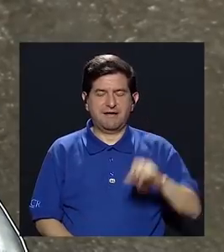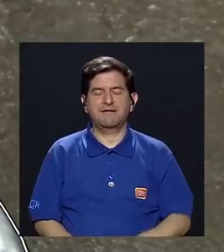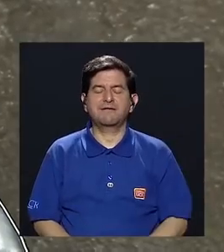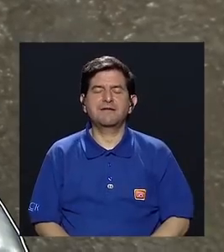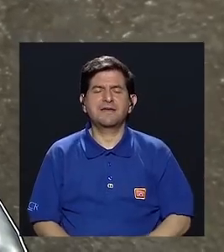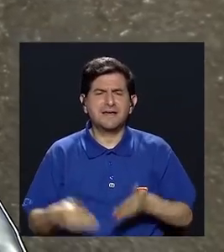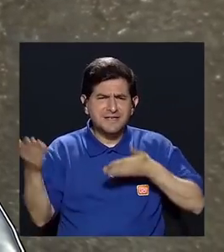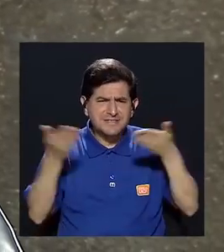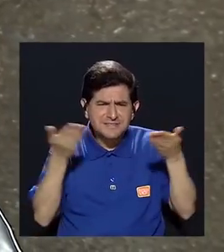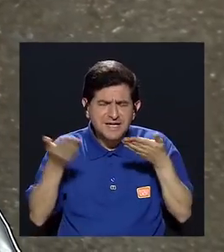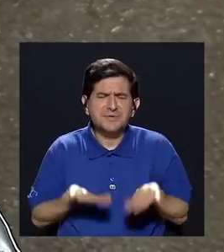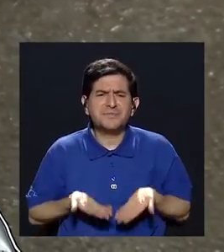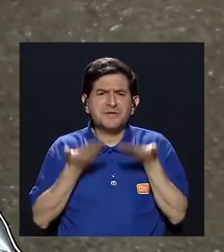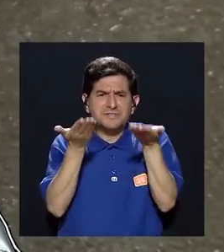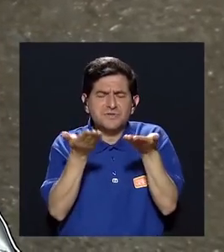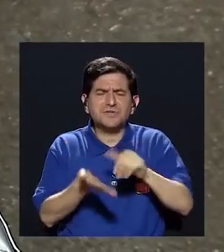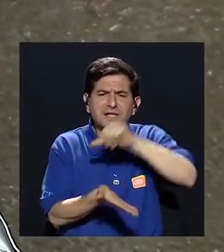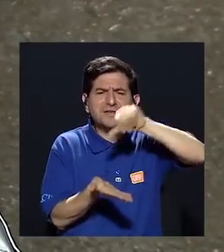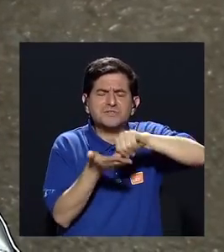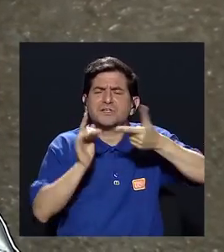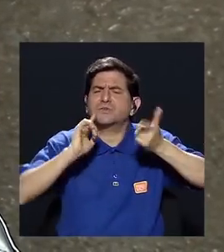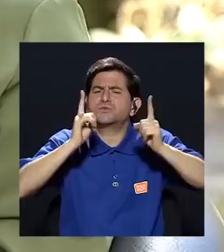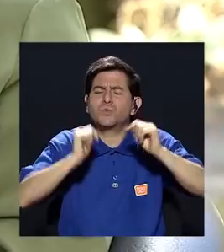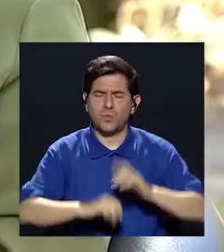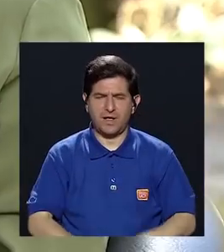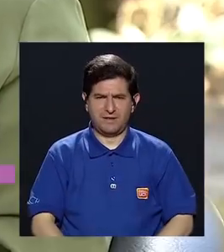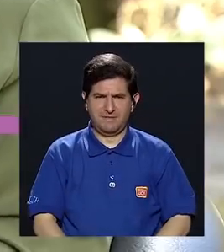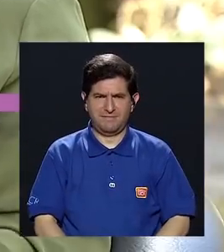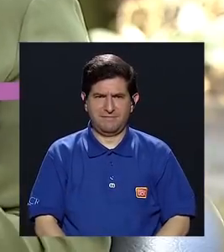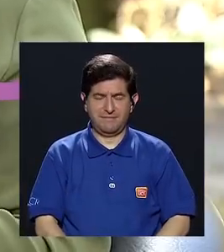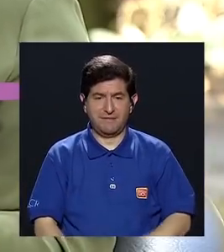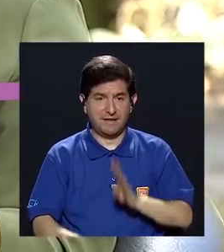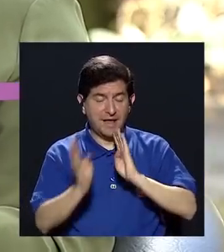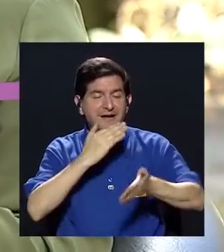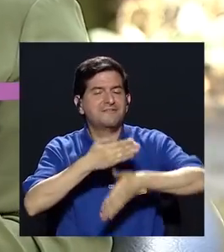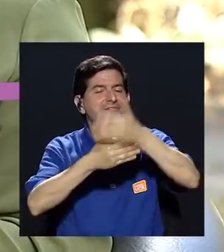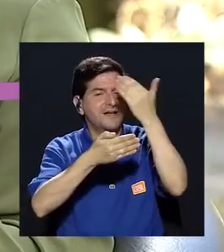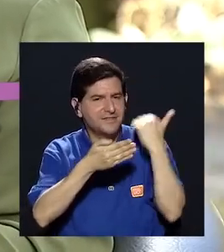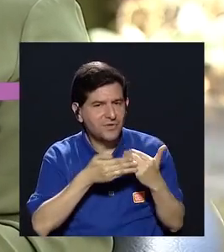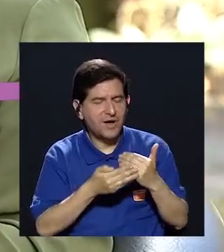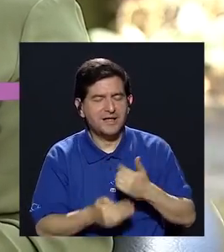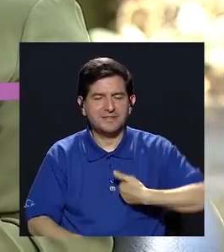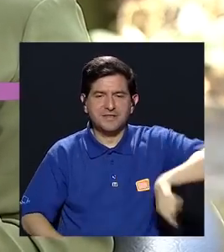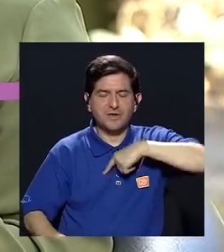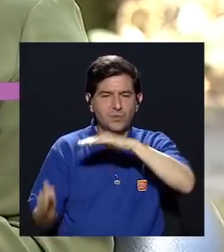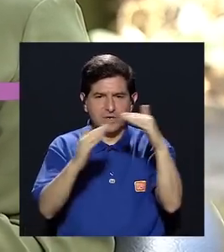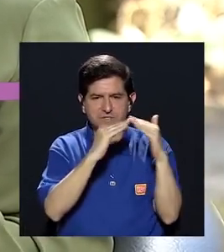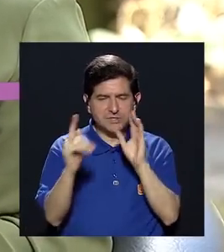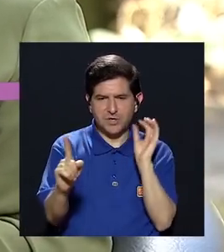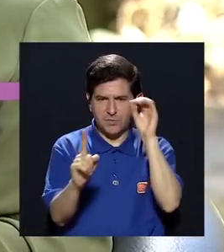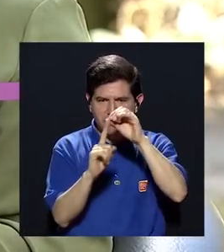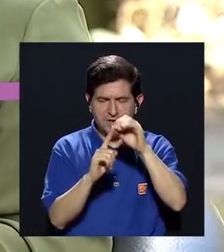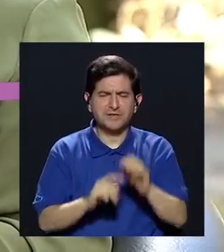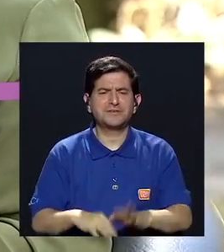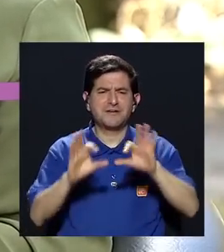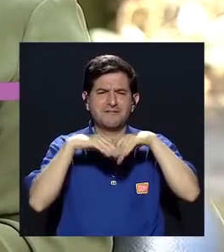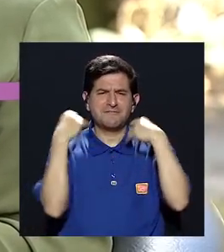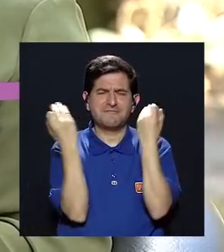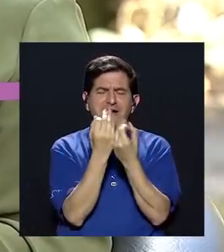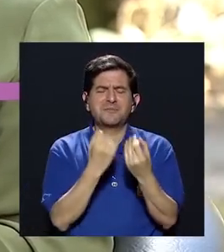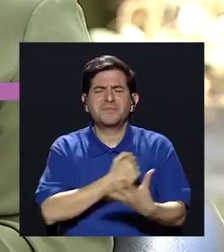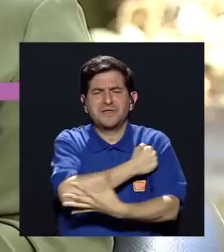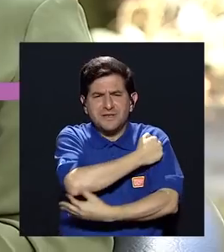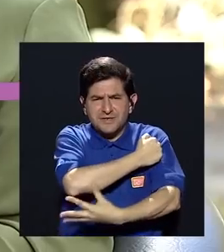¿cuáles servicios ofrecen los en Sinai? Como estábamos conversando, nuestra población objetivo es familias de